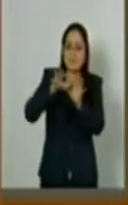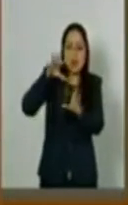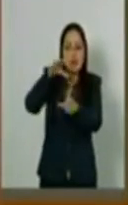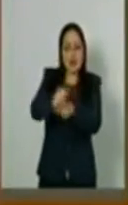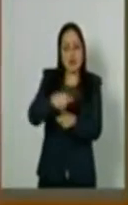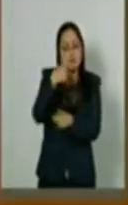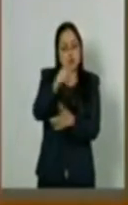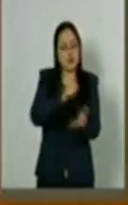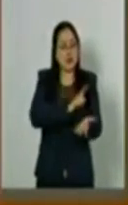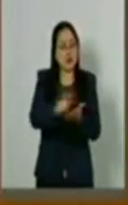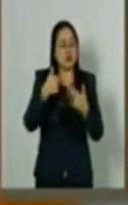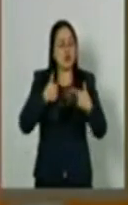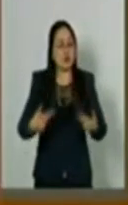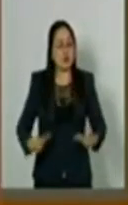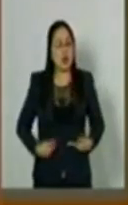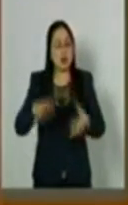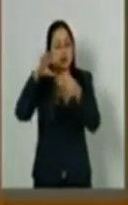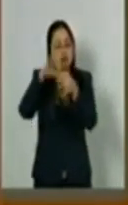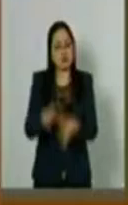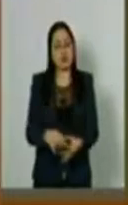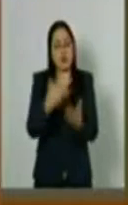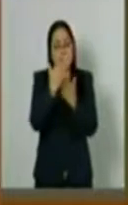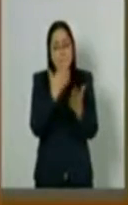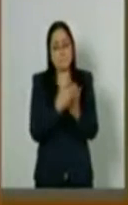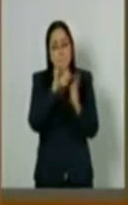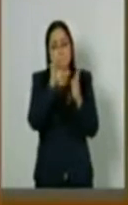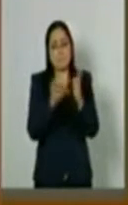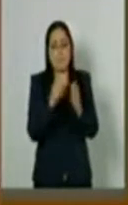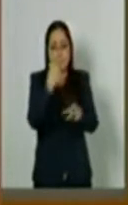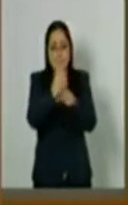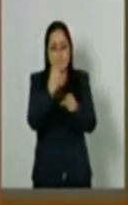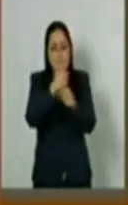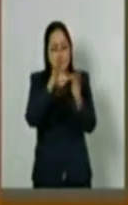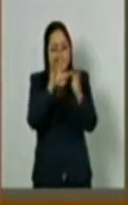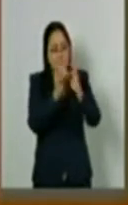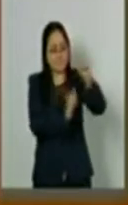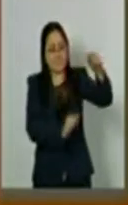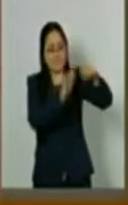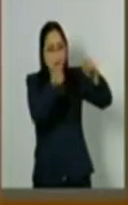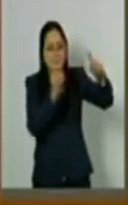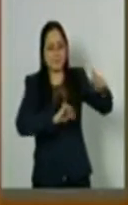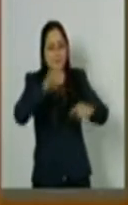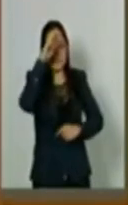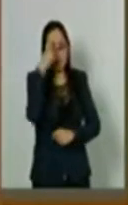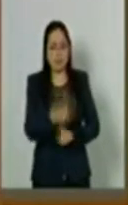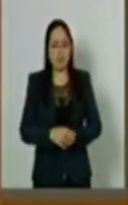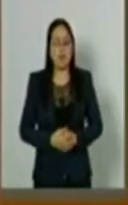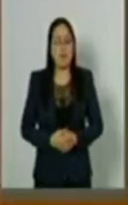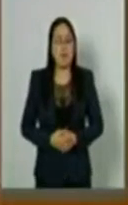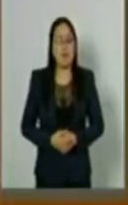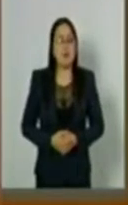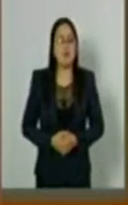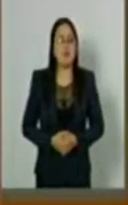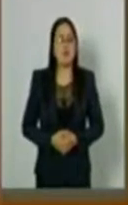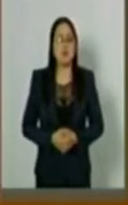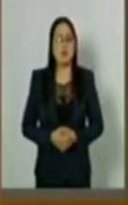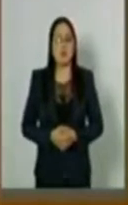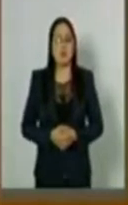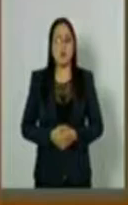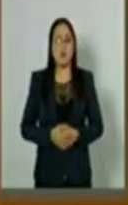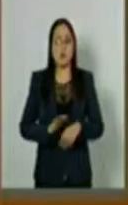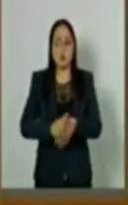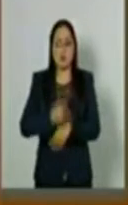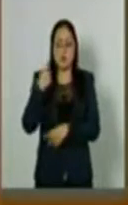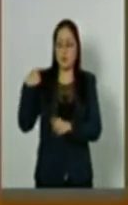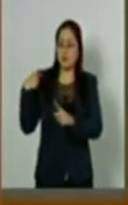los derechos humanos conforme lo señala el artículo primero de la Constitución Política. En estas